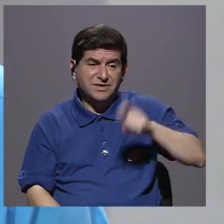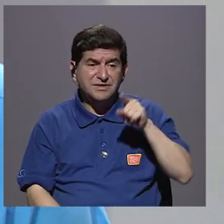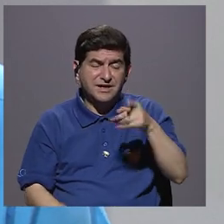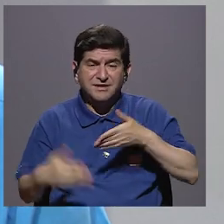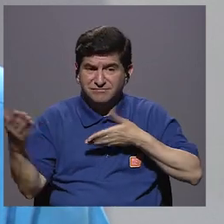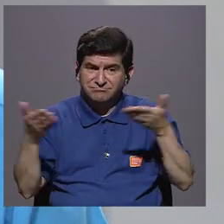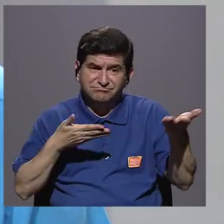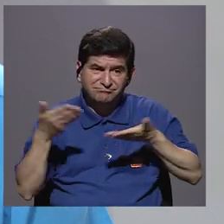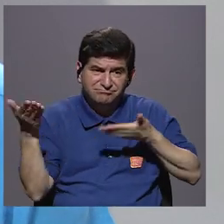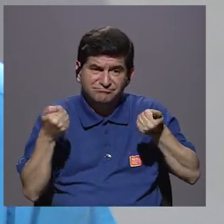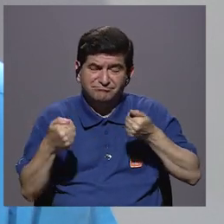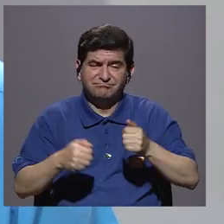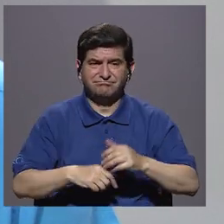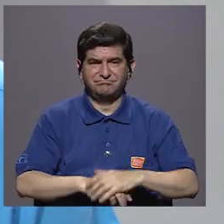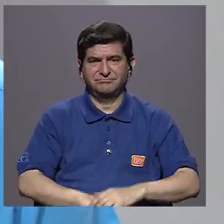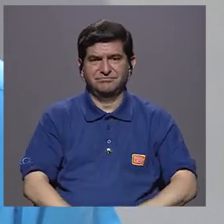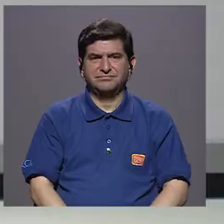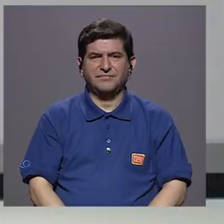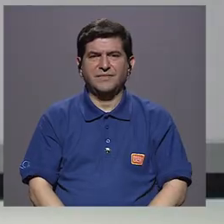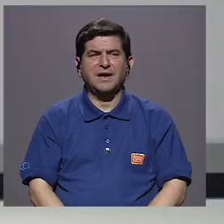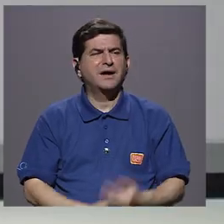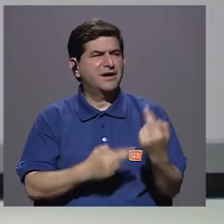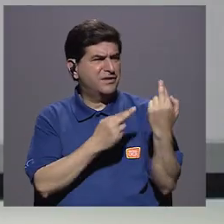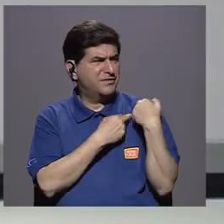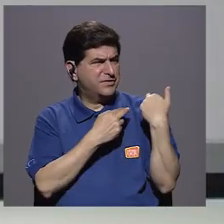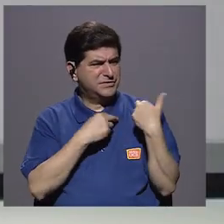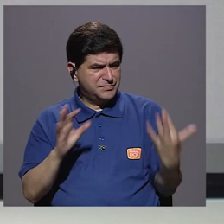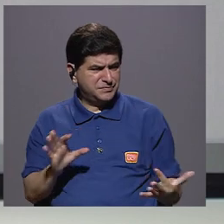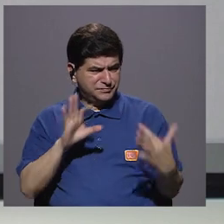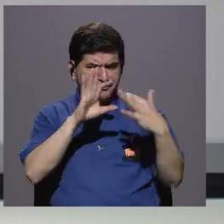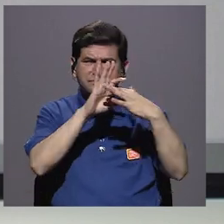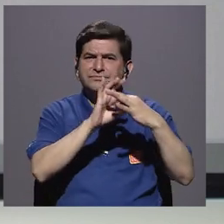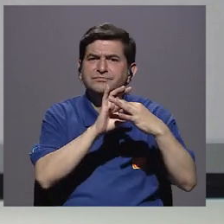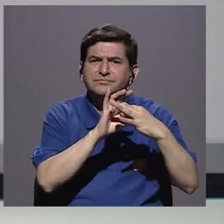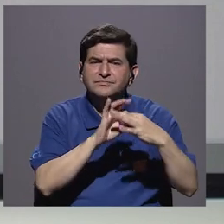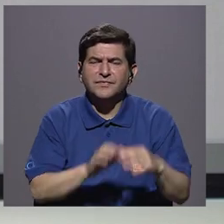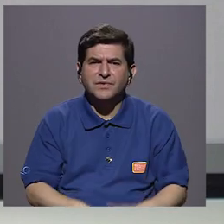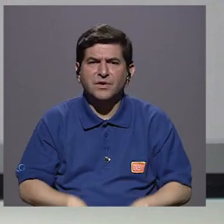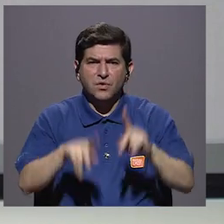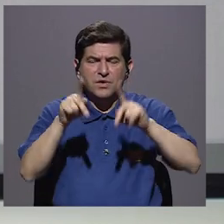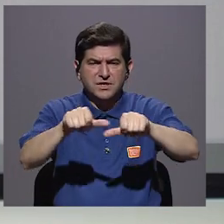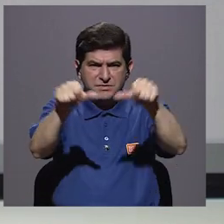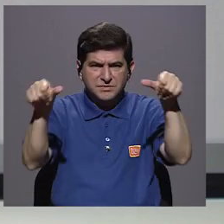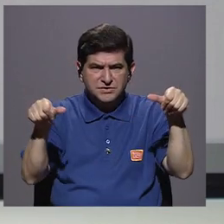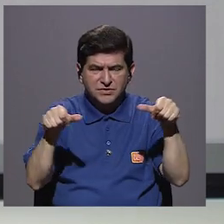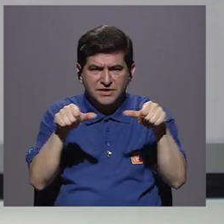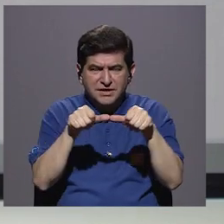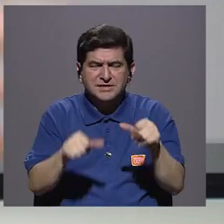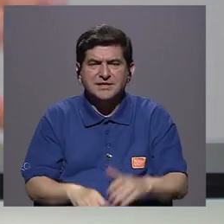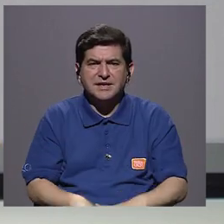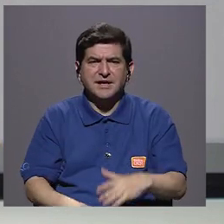algún momento de ese servicio. Hay un deber también relacionado con el personal